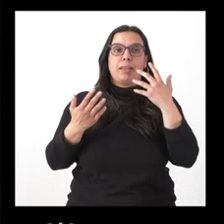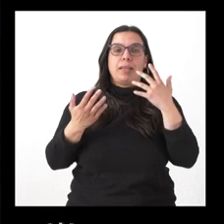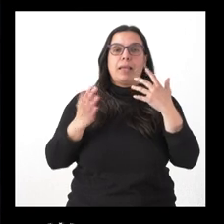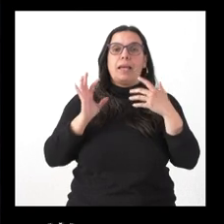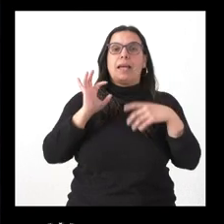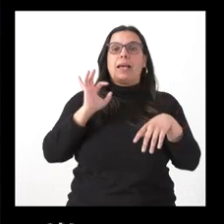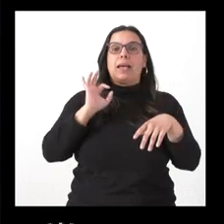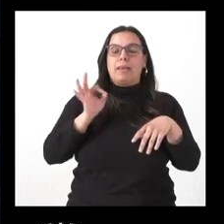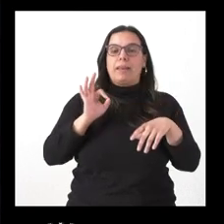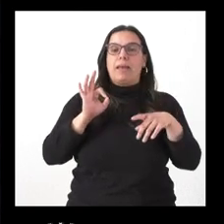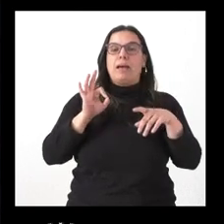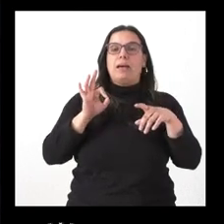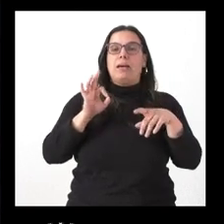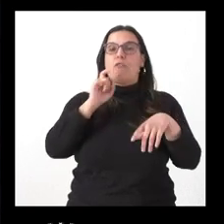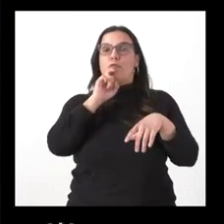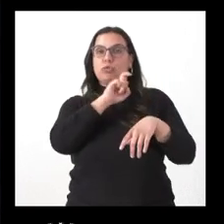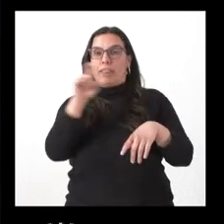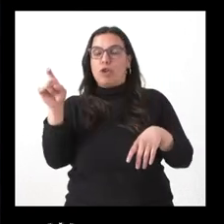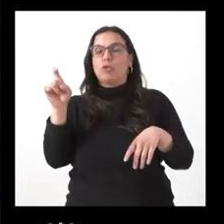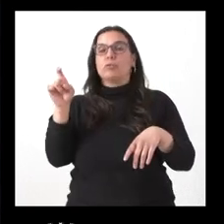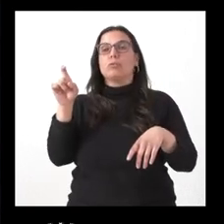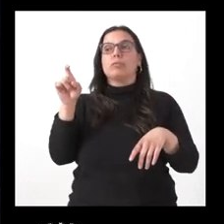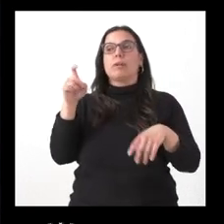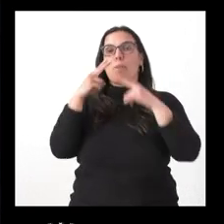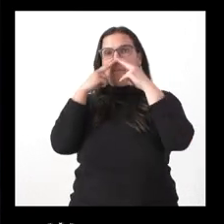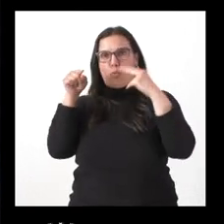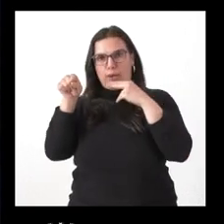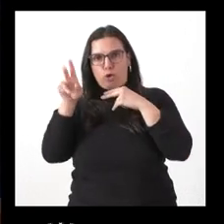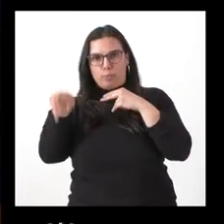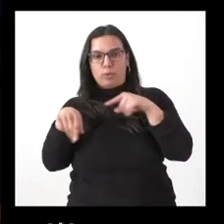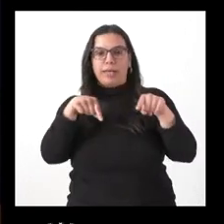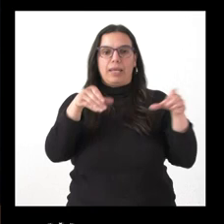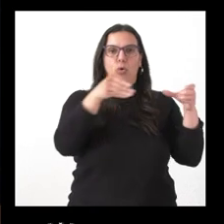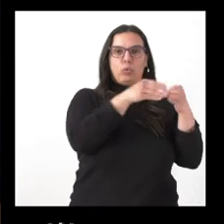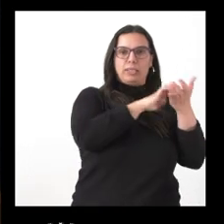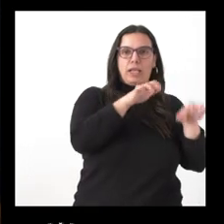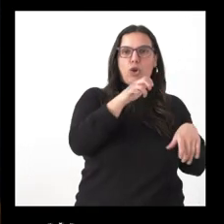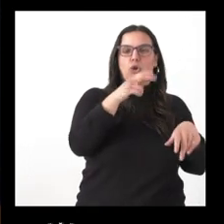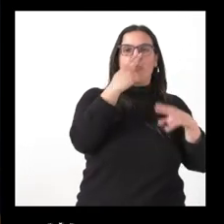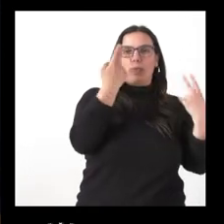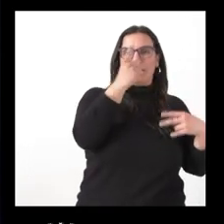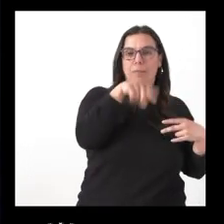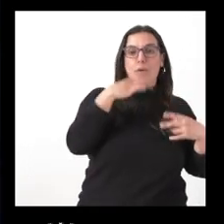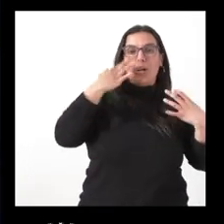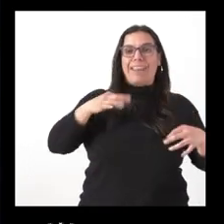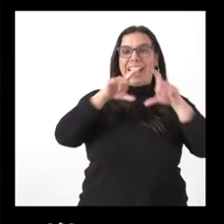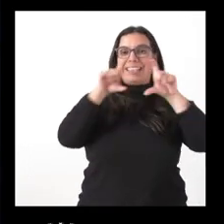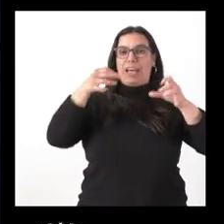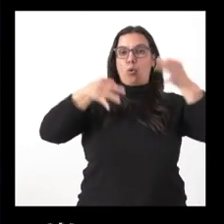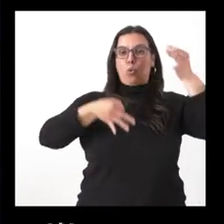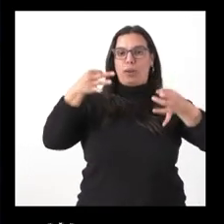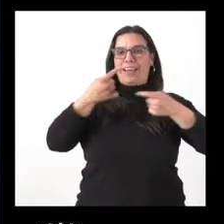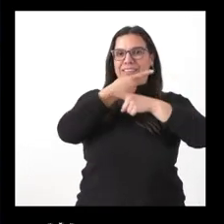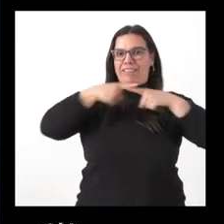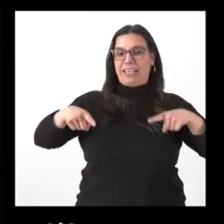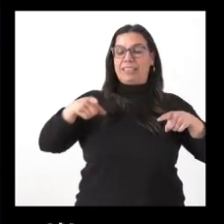públicas la junta de castillón en la fundación salas es una entidad pública aquí actúan como dos entidades jurídicas distintas la que realiza una aportación económica que es